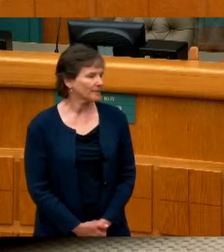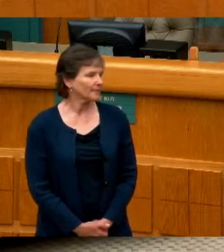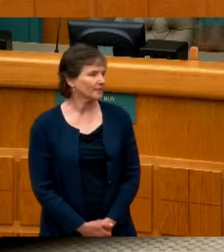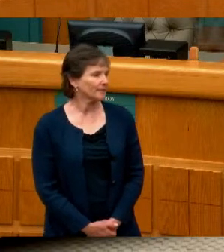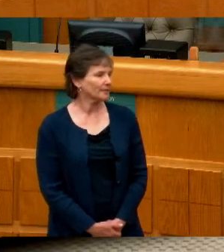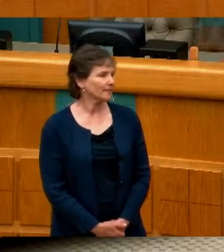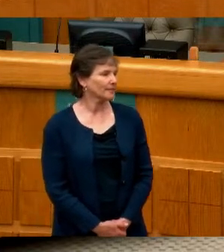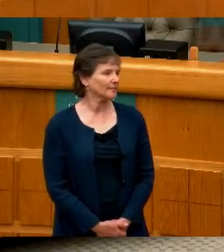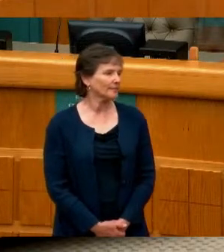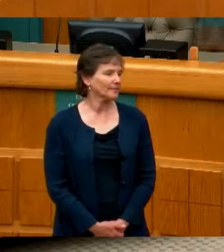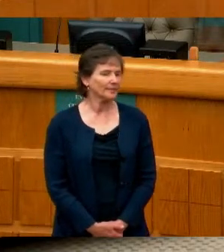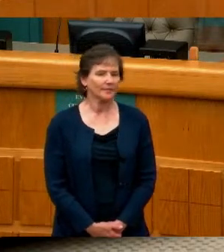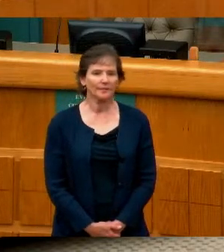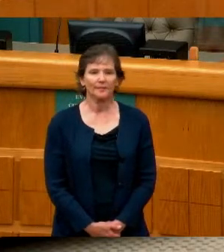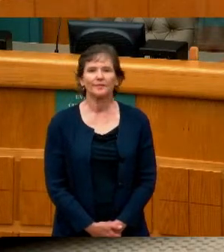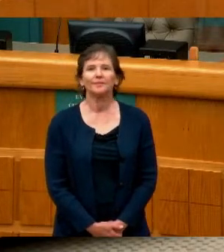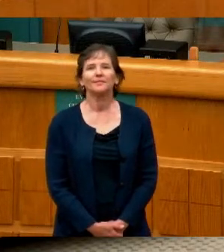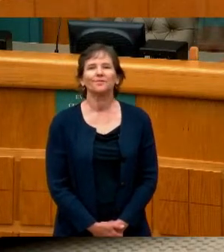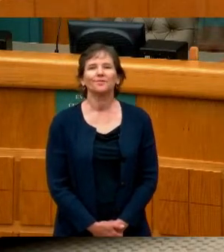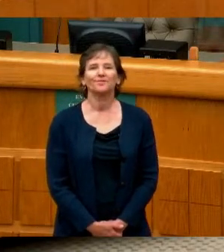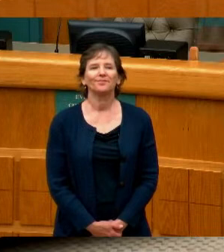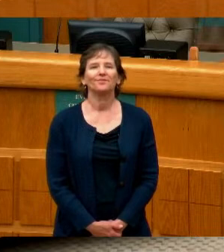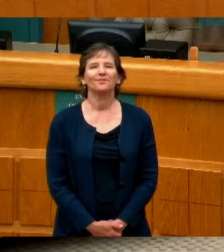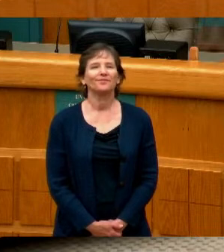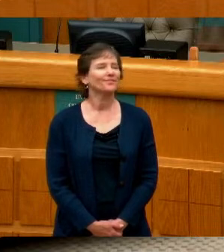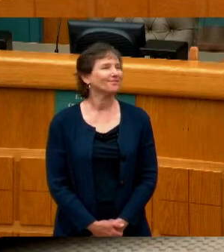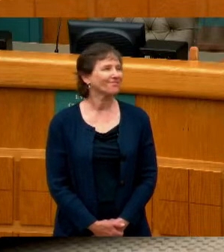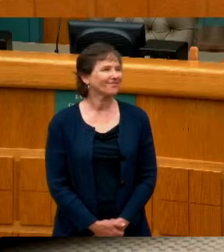las elecciones es el martes 15 de diciembre. Para más información puede visitar el portal